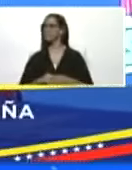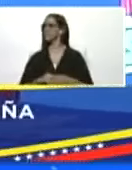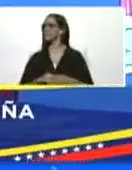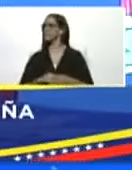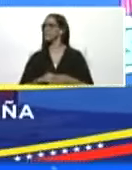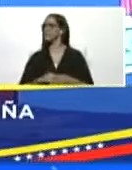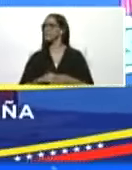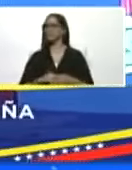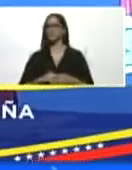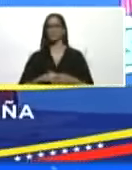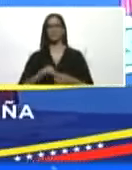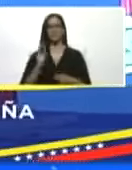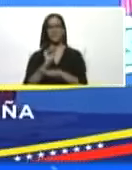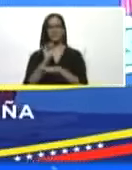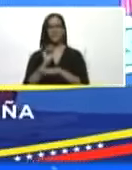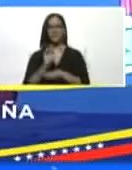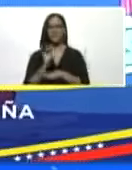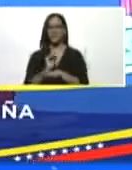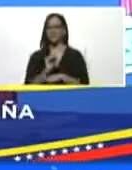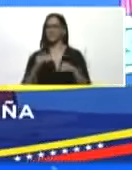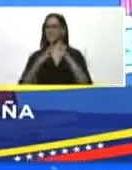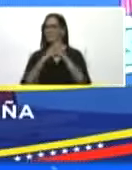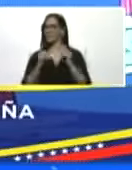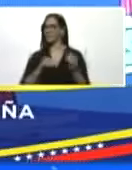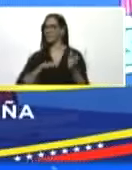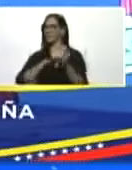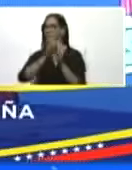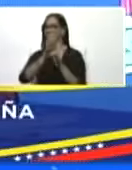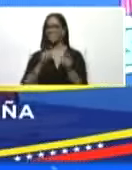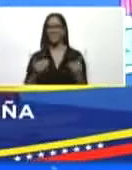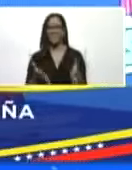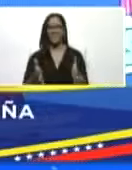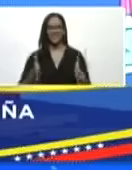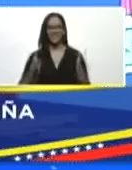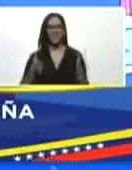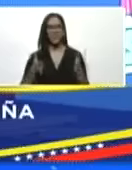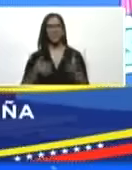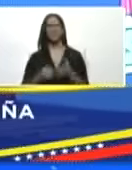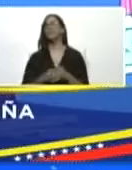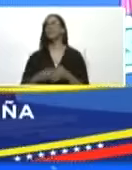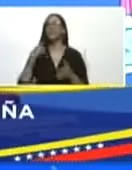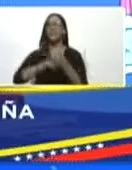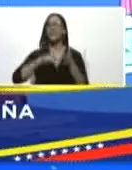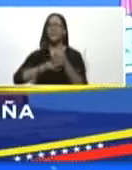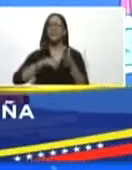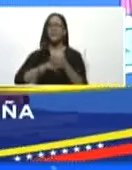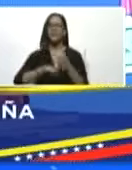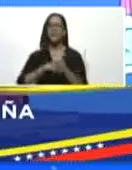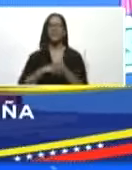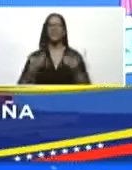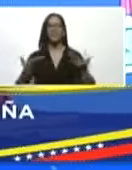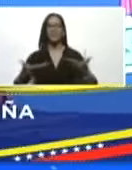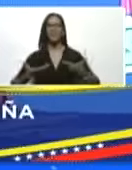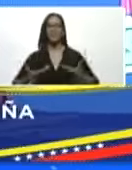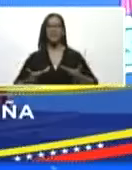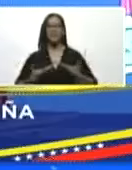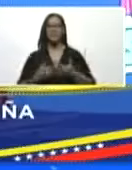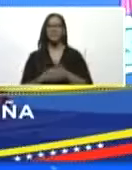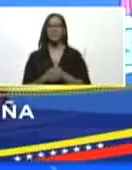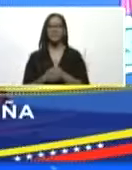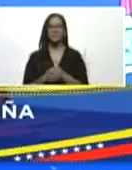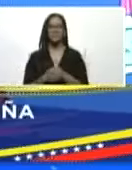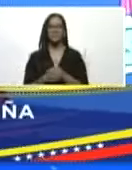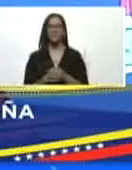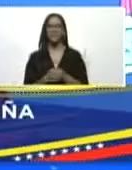de preservar todos los avances y logros de la lucha que hemos dado y de trazar